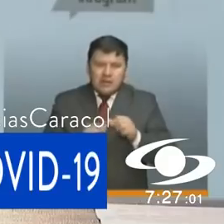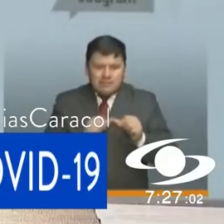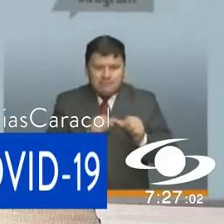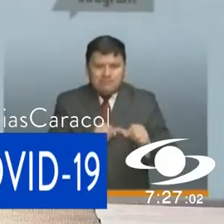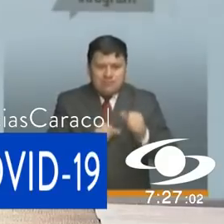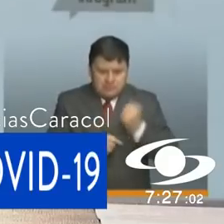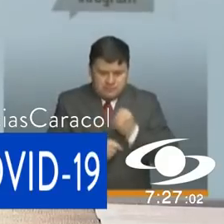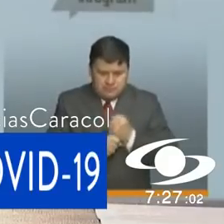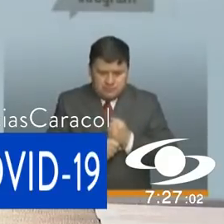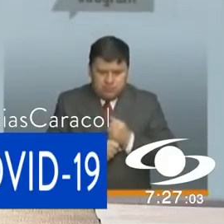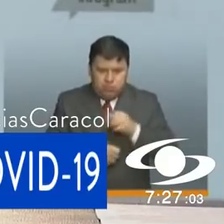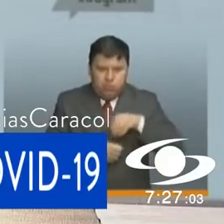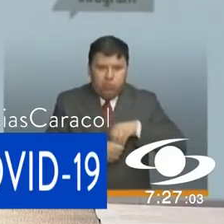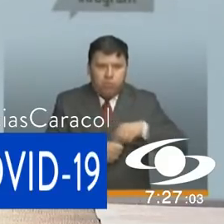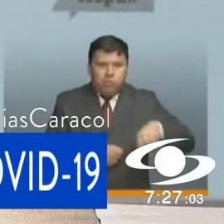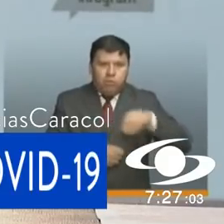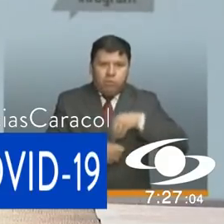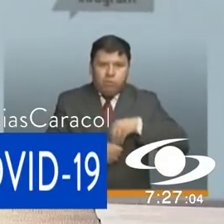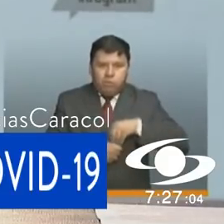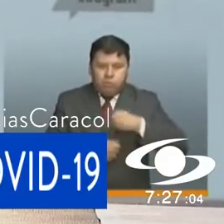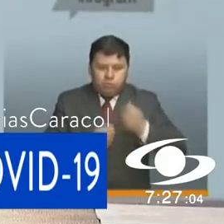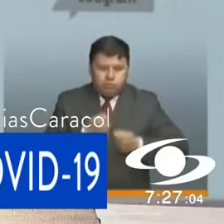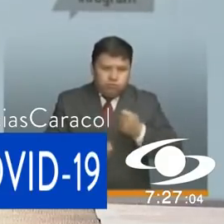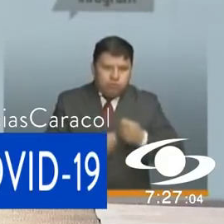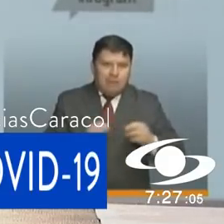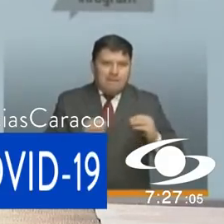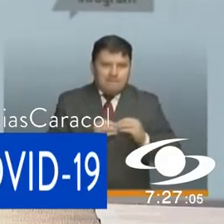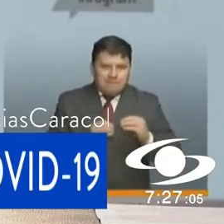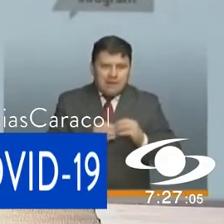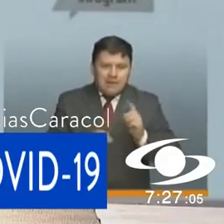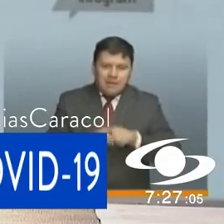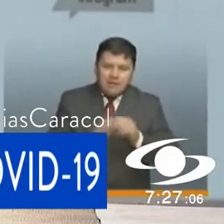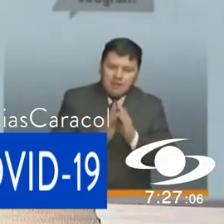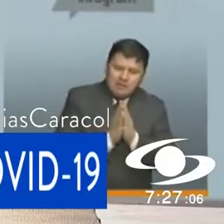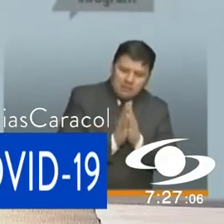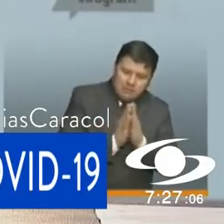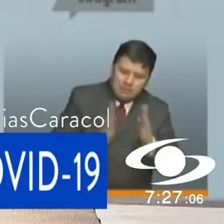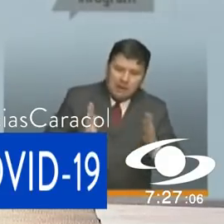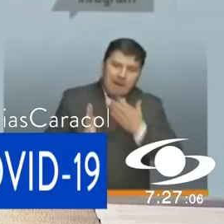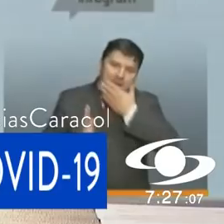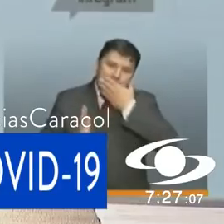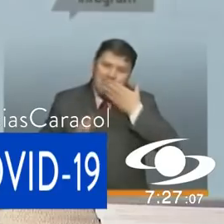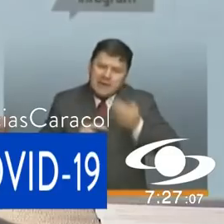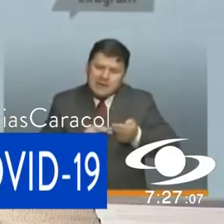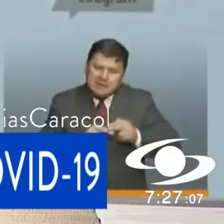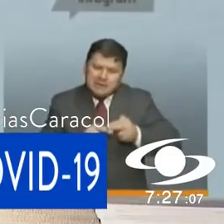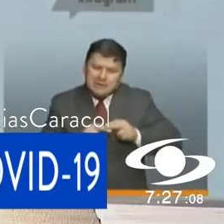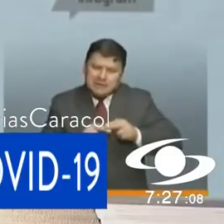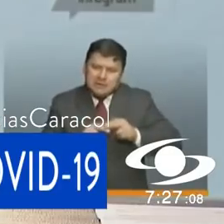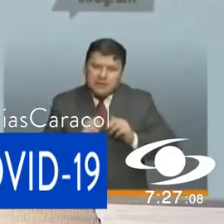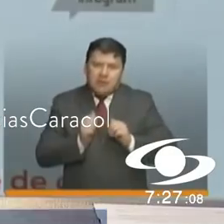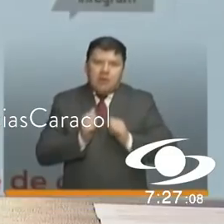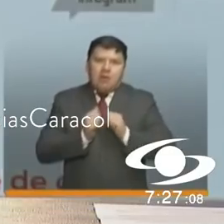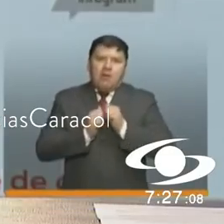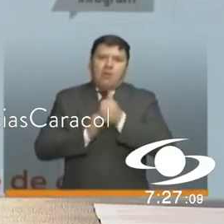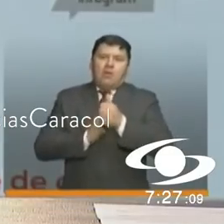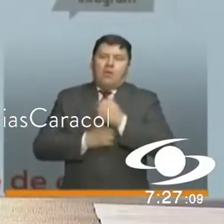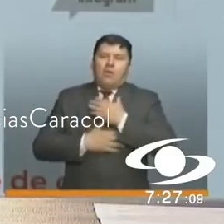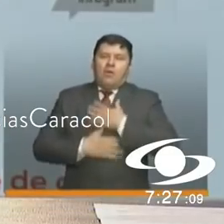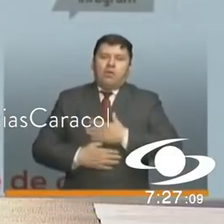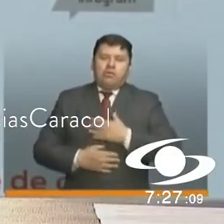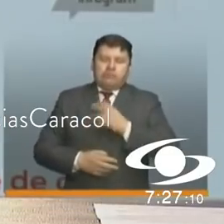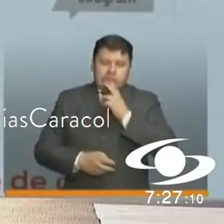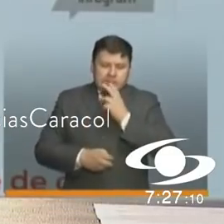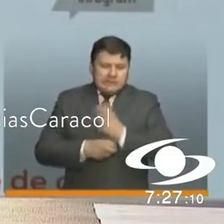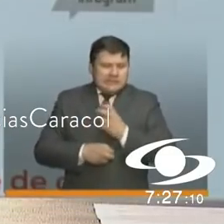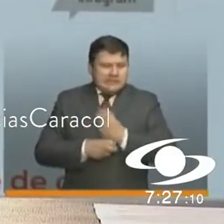los empleos que tienen, de financiarse a más largo plazo y en mejores tasas para pasar por esta tempestad